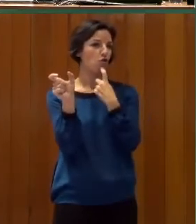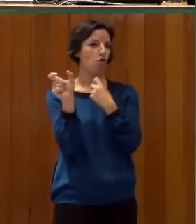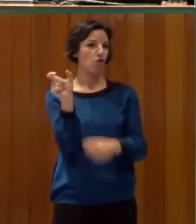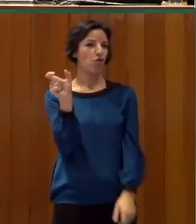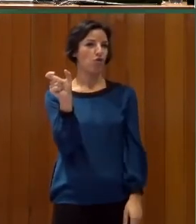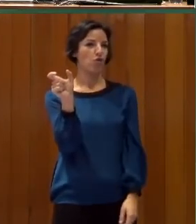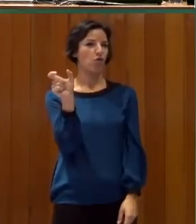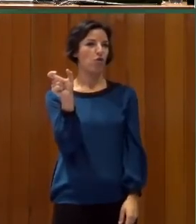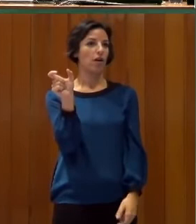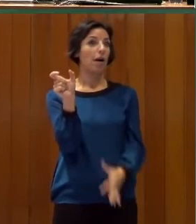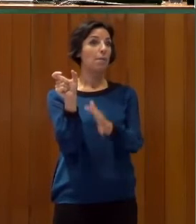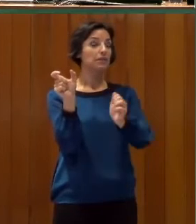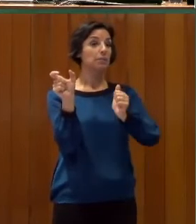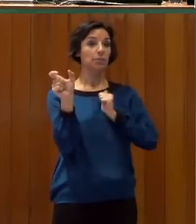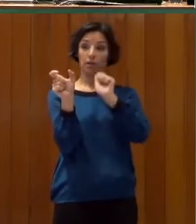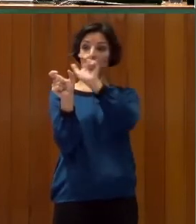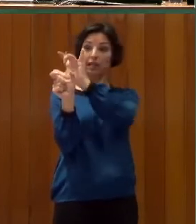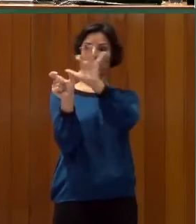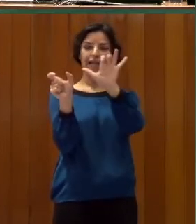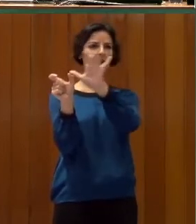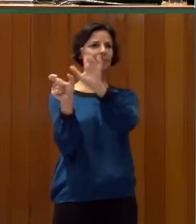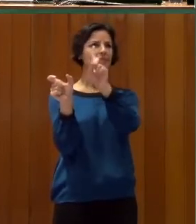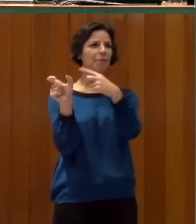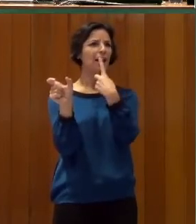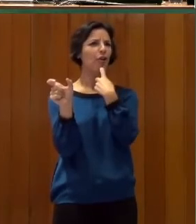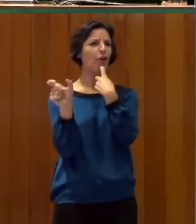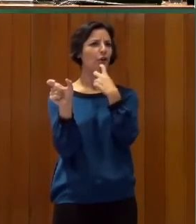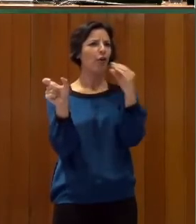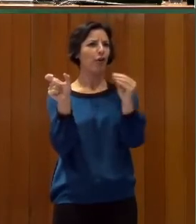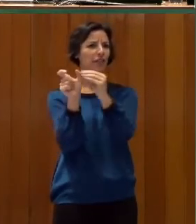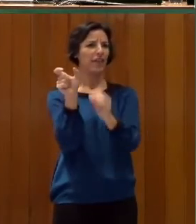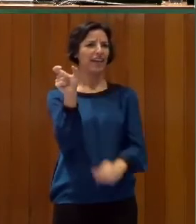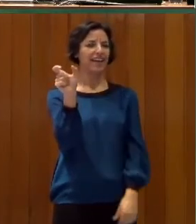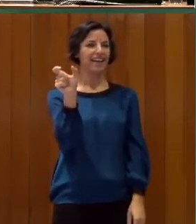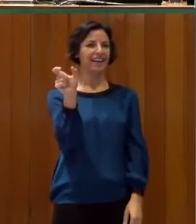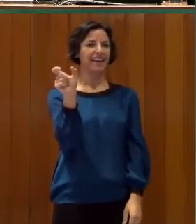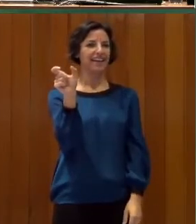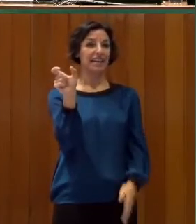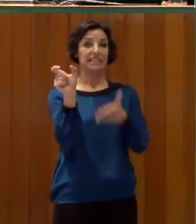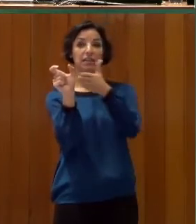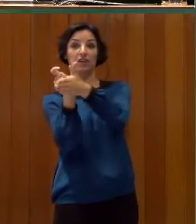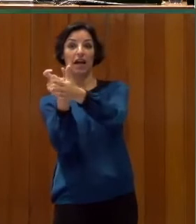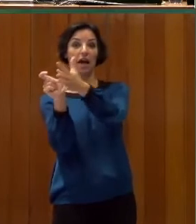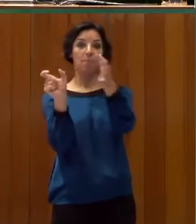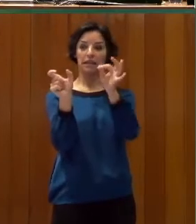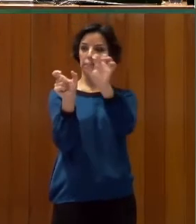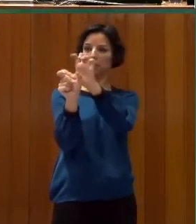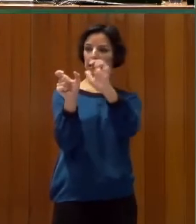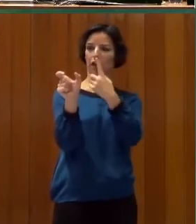y cuyo color de tinta es el mismo por el expresado por el significado de la palabra, rojo